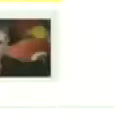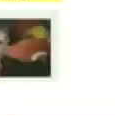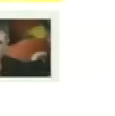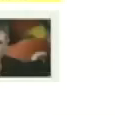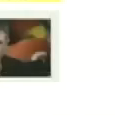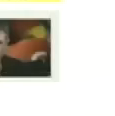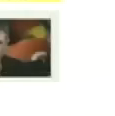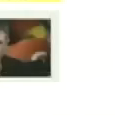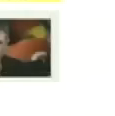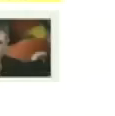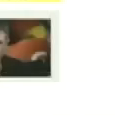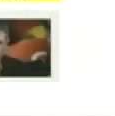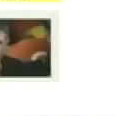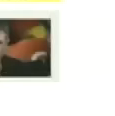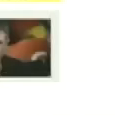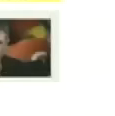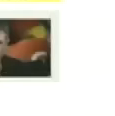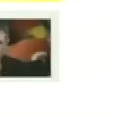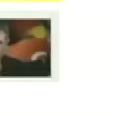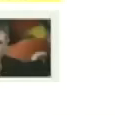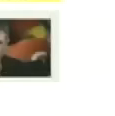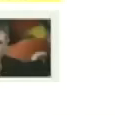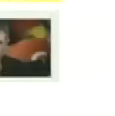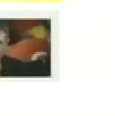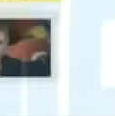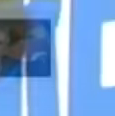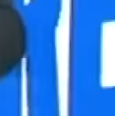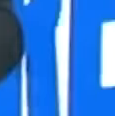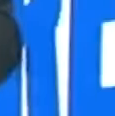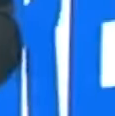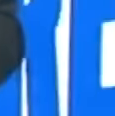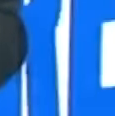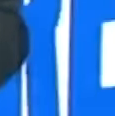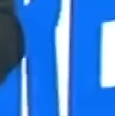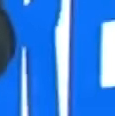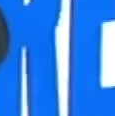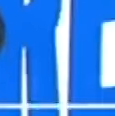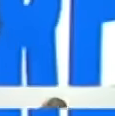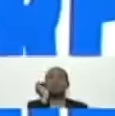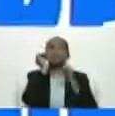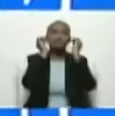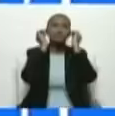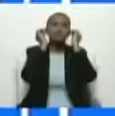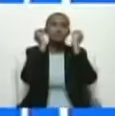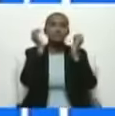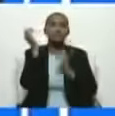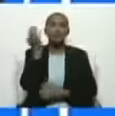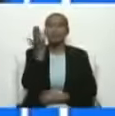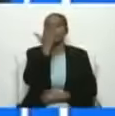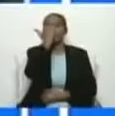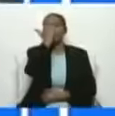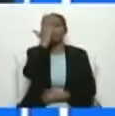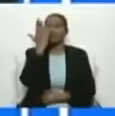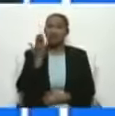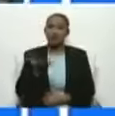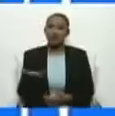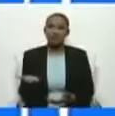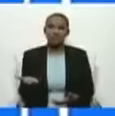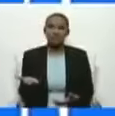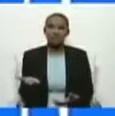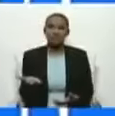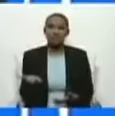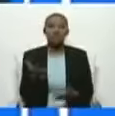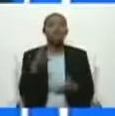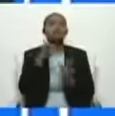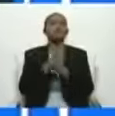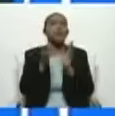números le estallaron en la cara a Ramos Ayuba, y esa fue la foto que los muy perros del Universal, de Tal Cual, de esos